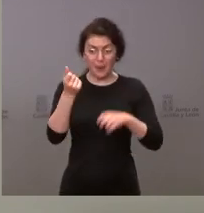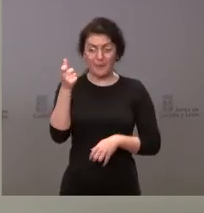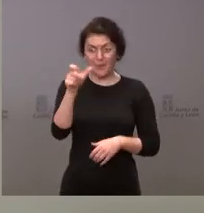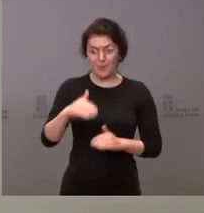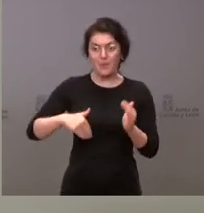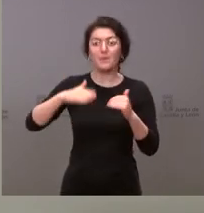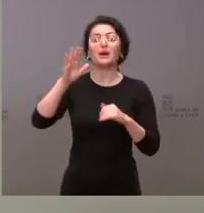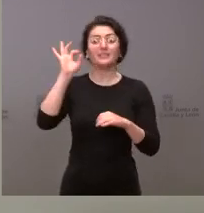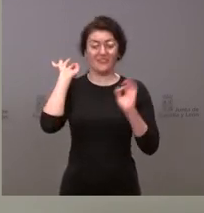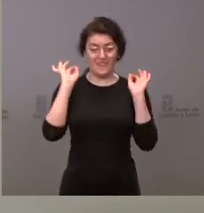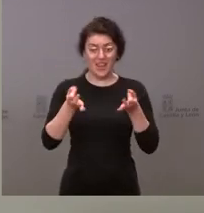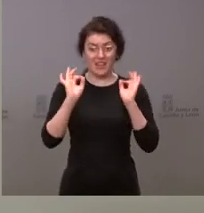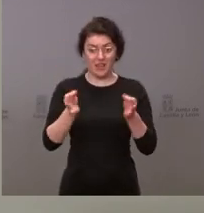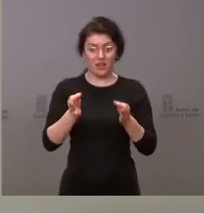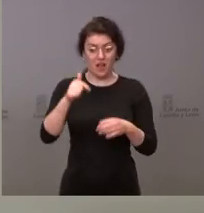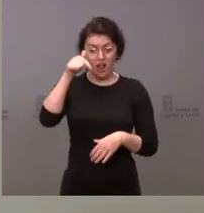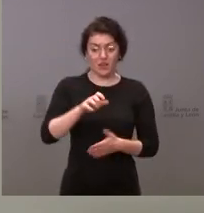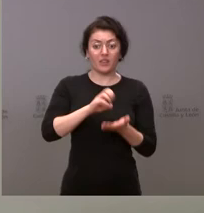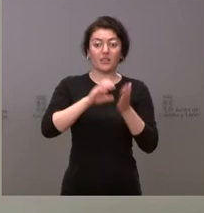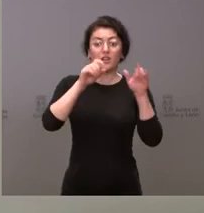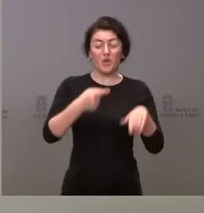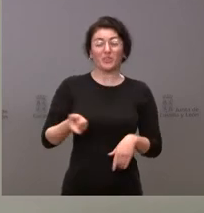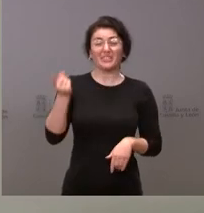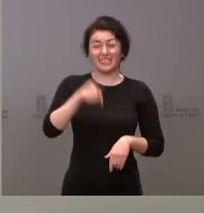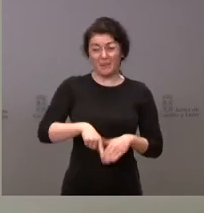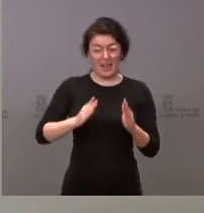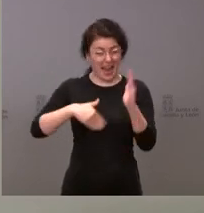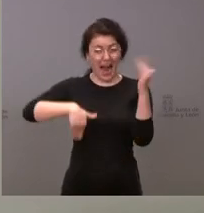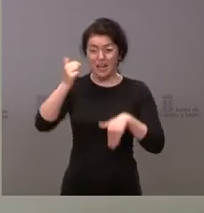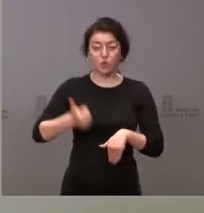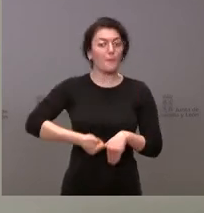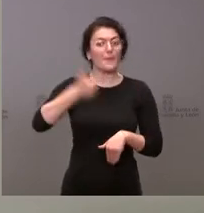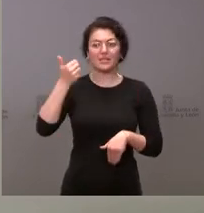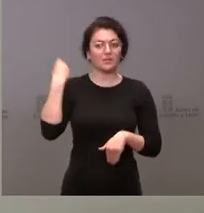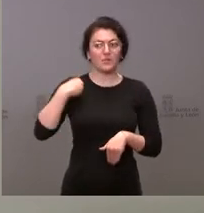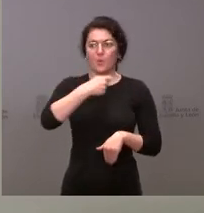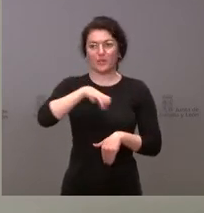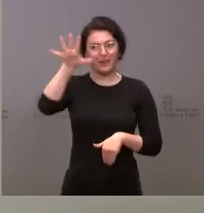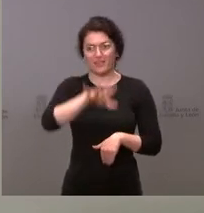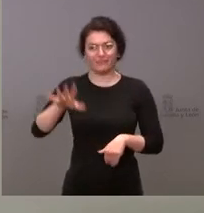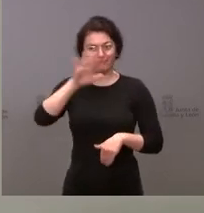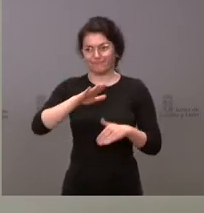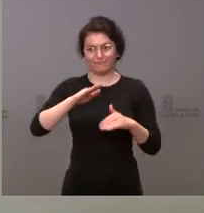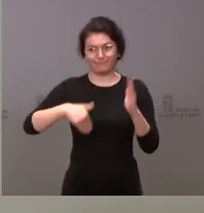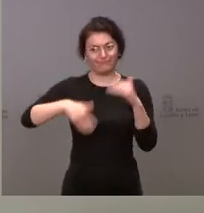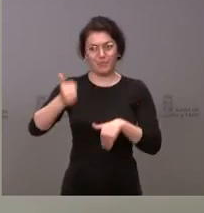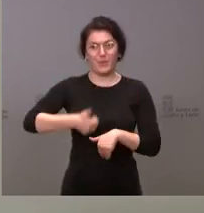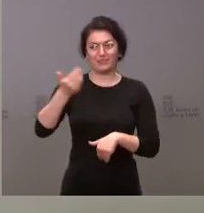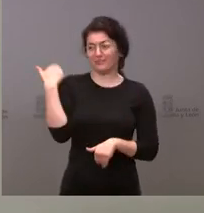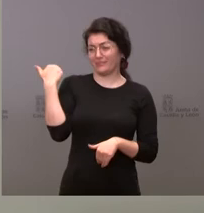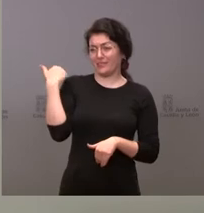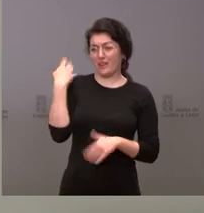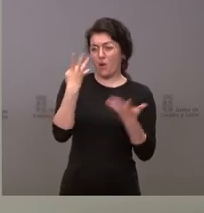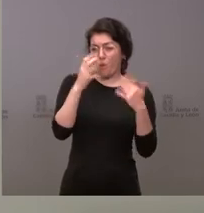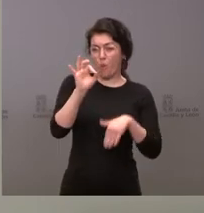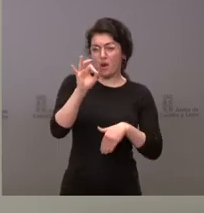es el más dato es el más alto también para castilla y león y lo mismo que ocurre en el contexto nacional si habría que remontarse prácticamente hace